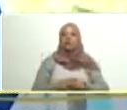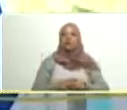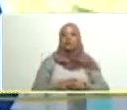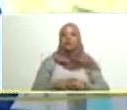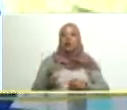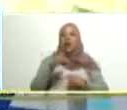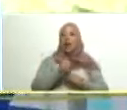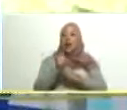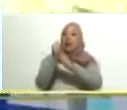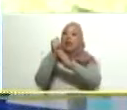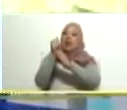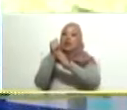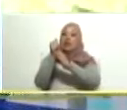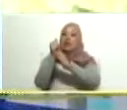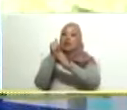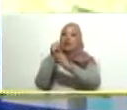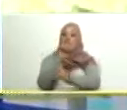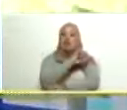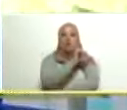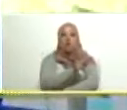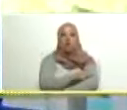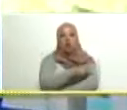empoderado.